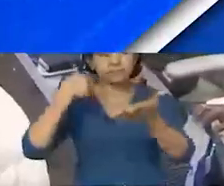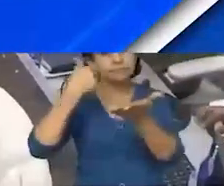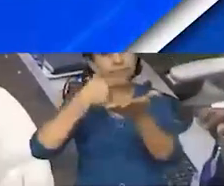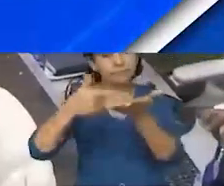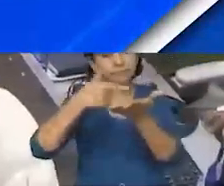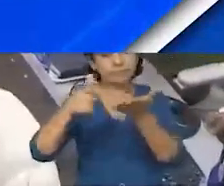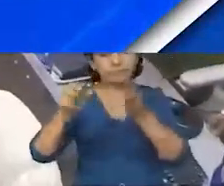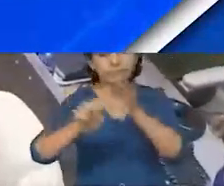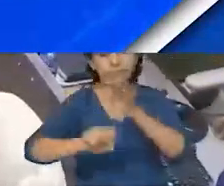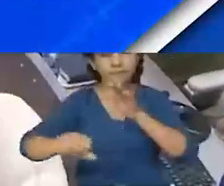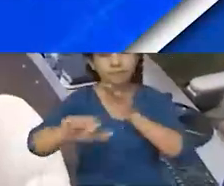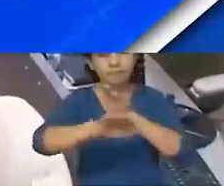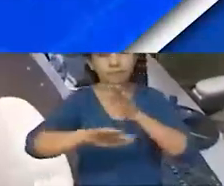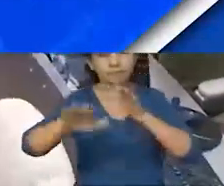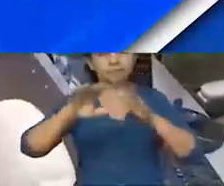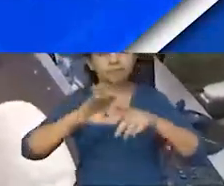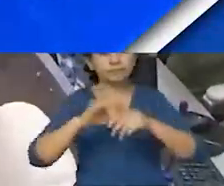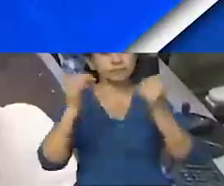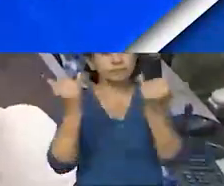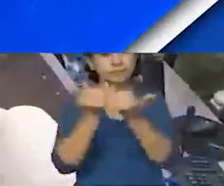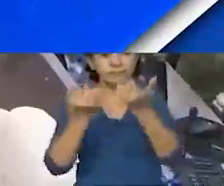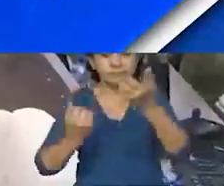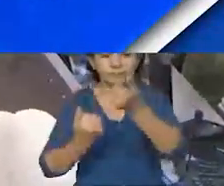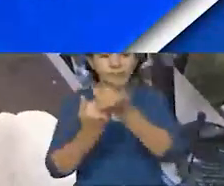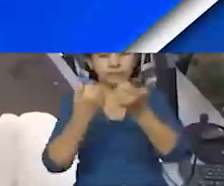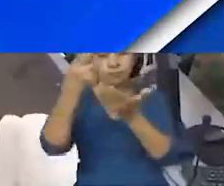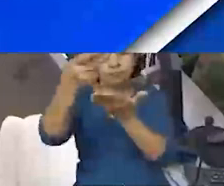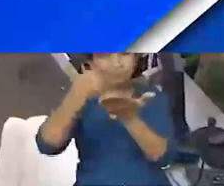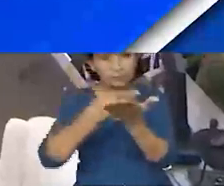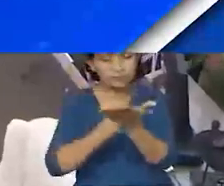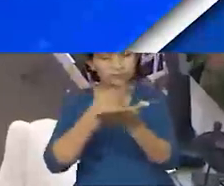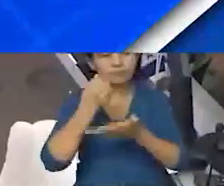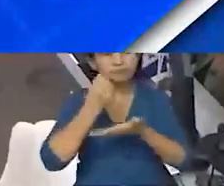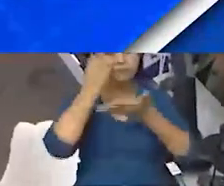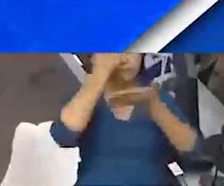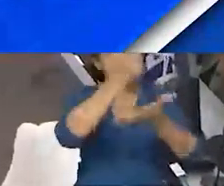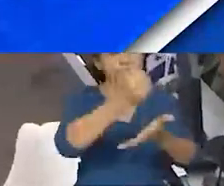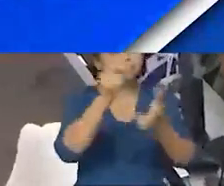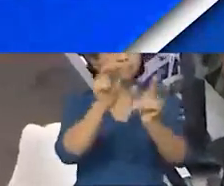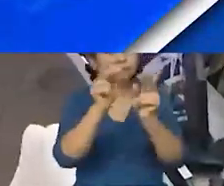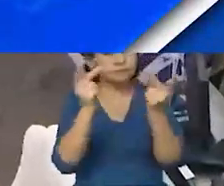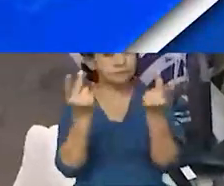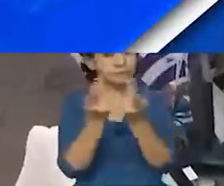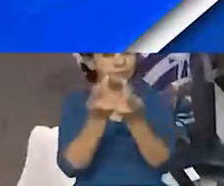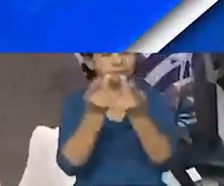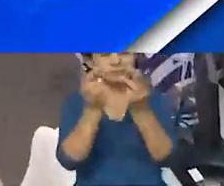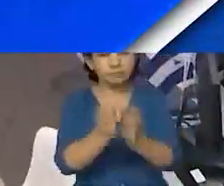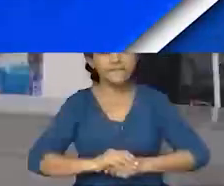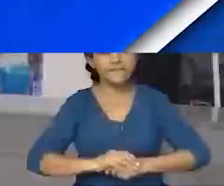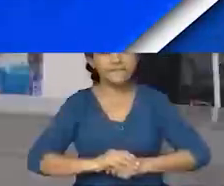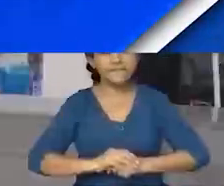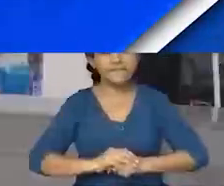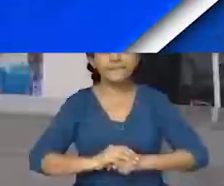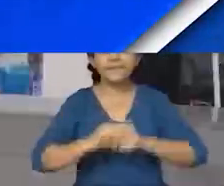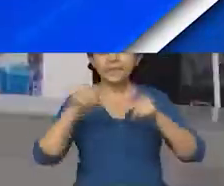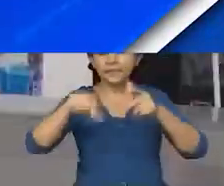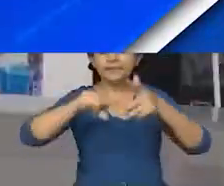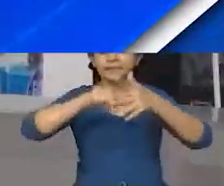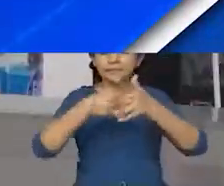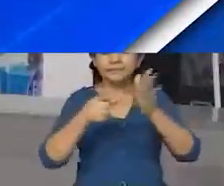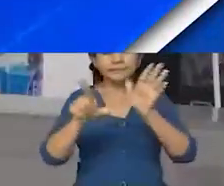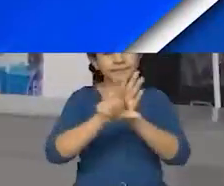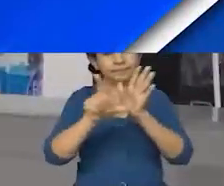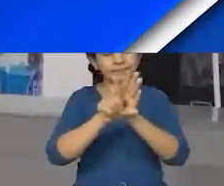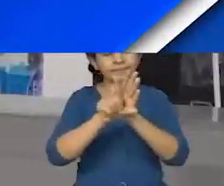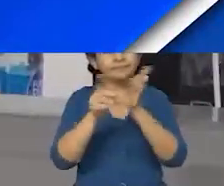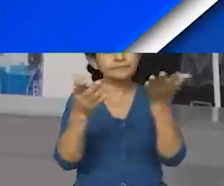18.893,4 millones de córdobas debido a un incremento en los principales rubros económicos del país. Esta iniciativa de